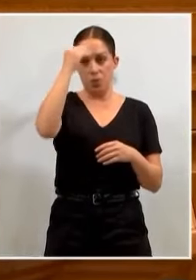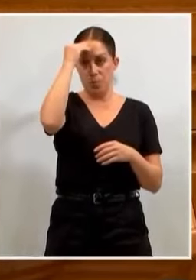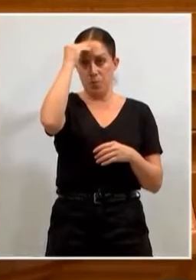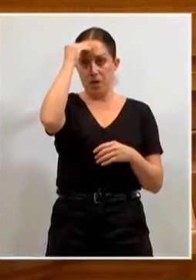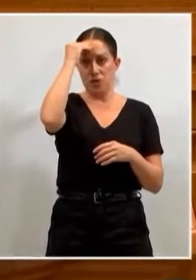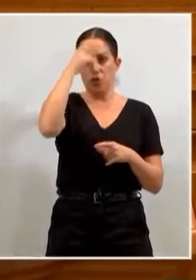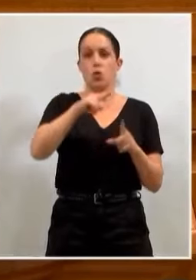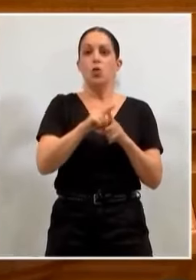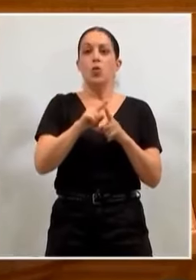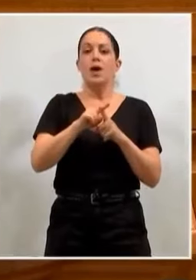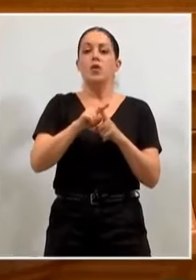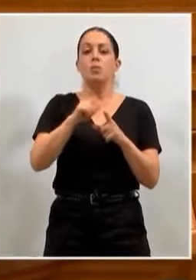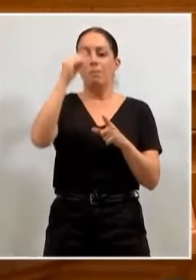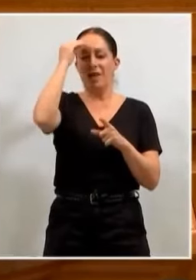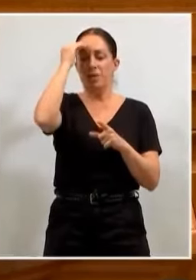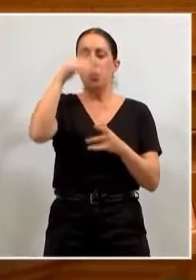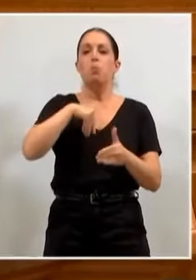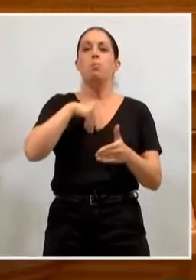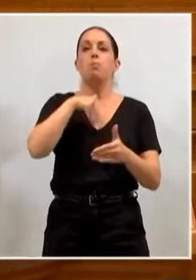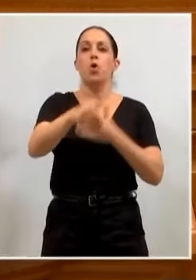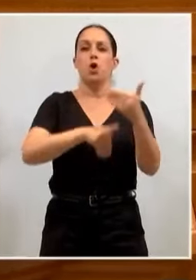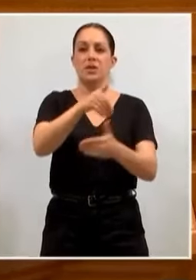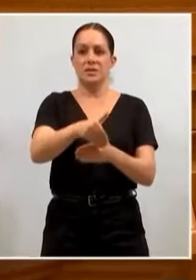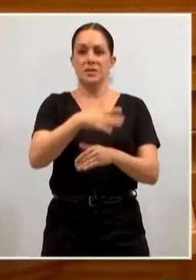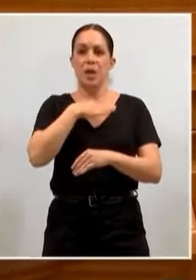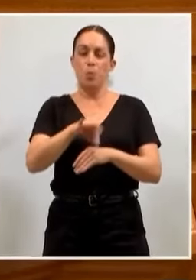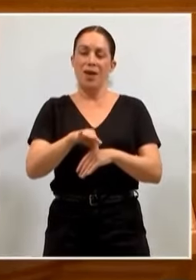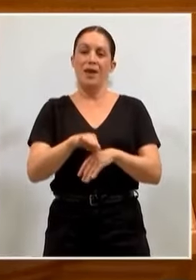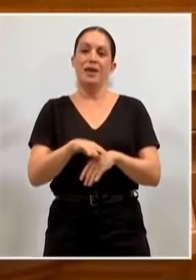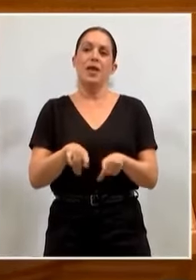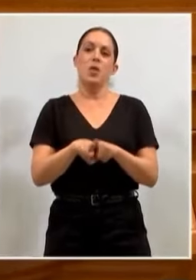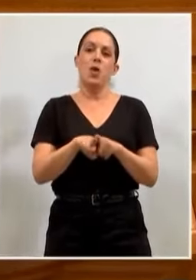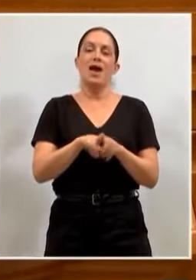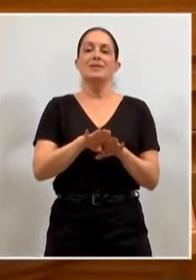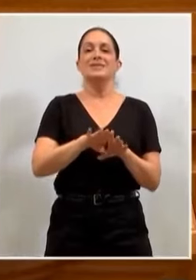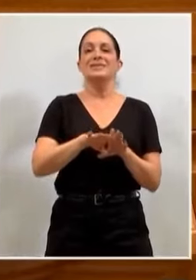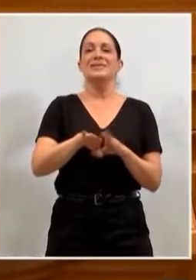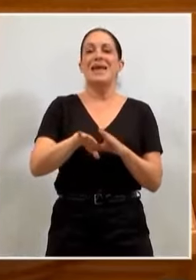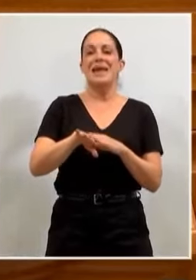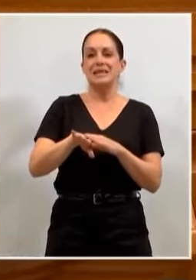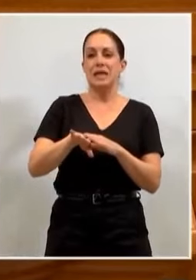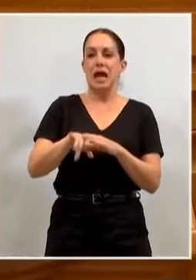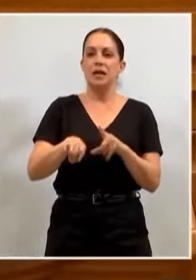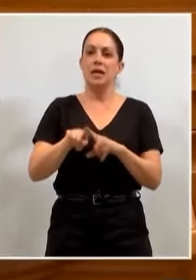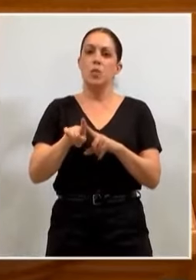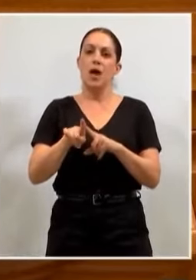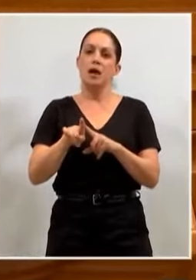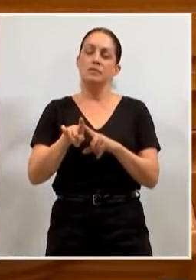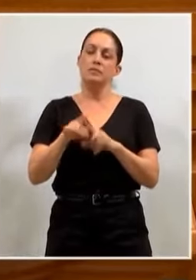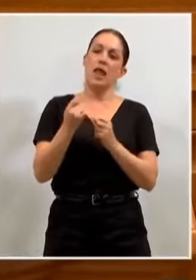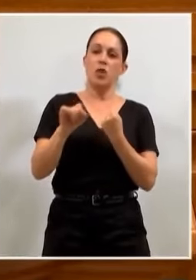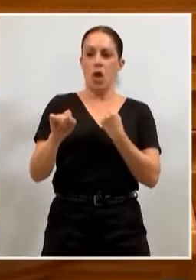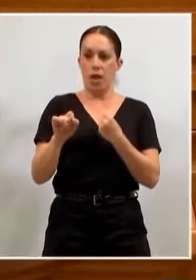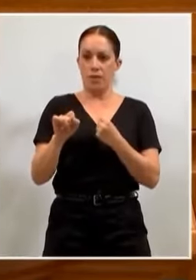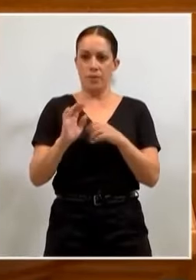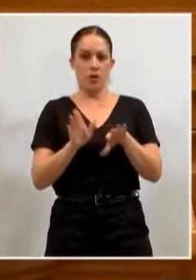planteamiento progresista, porque puede haber derecha reaccionaria e izquierda reaccionaria. A